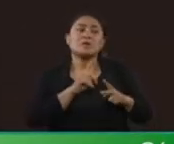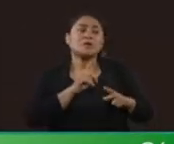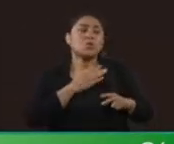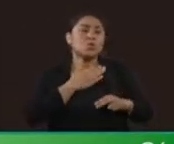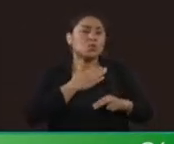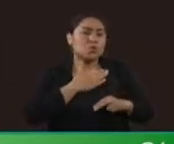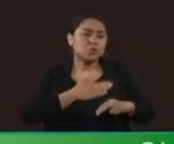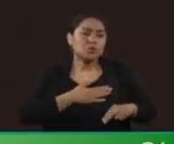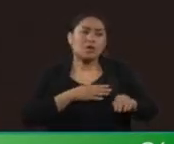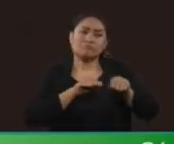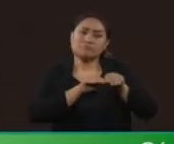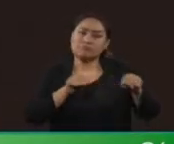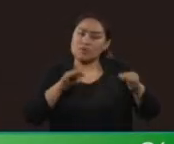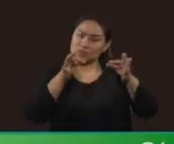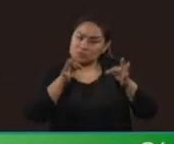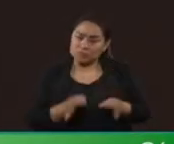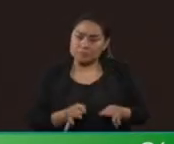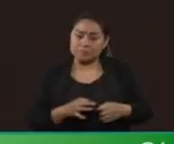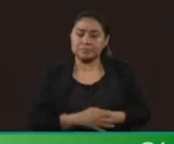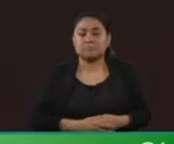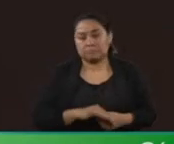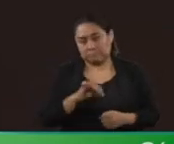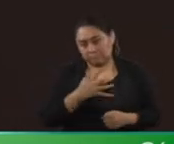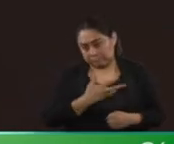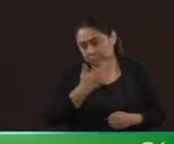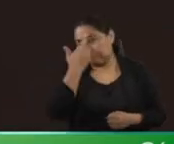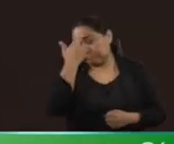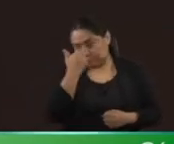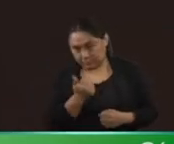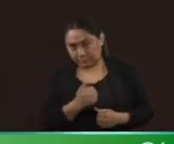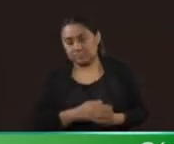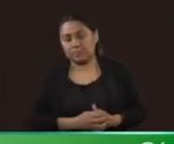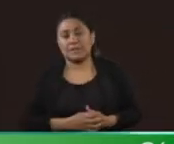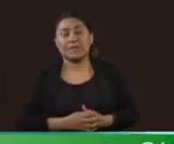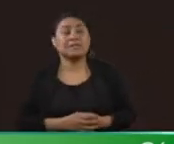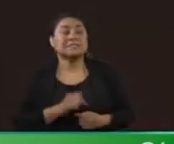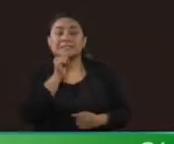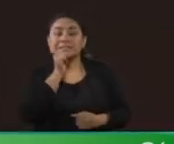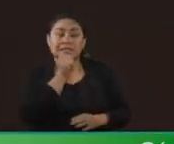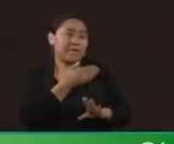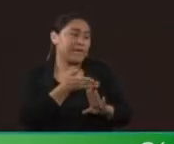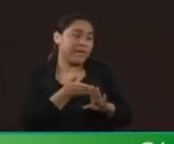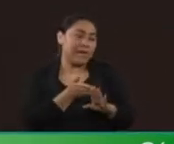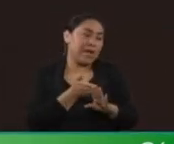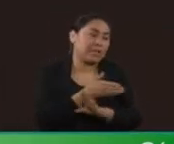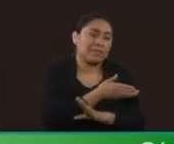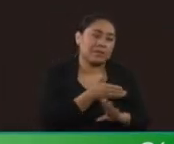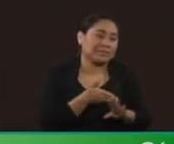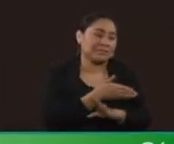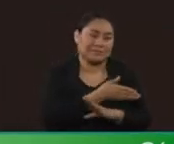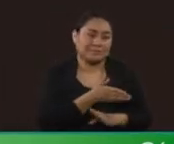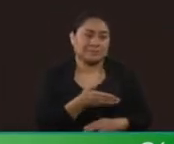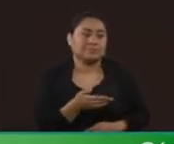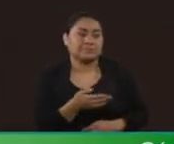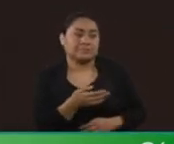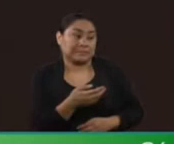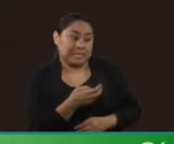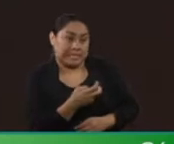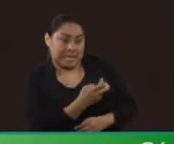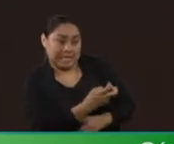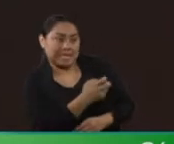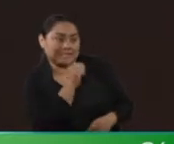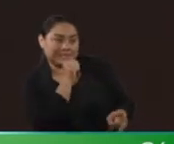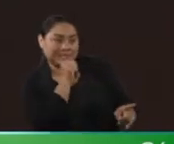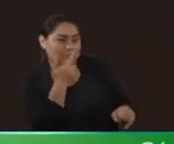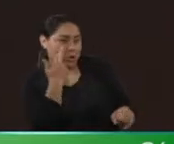auténtica es Claro que antes de que fuera este organismo quien tuviere a